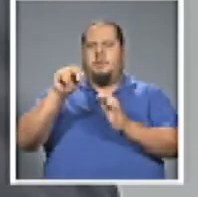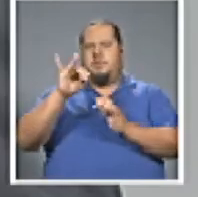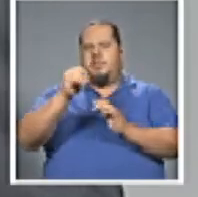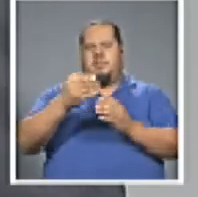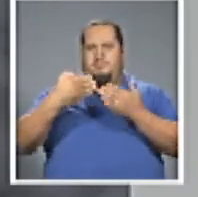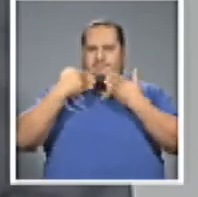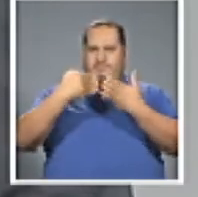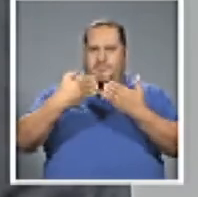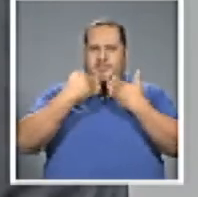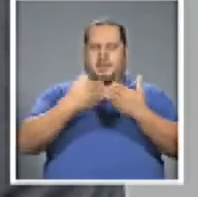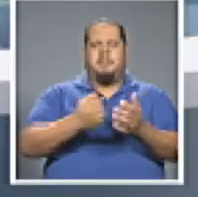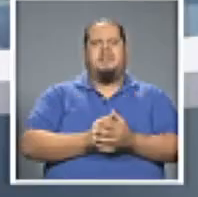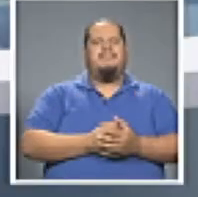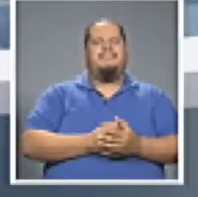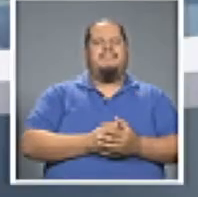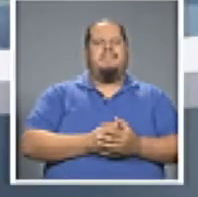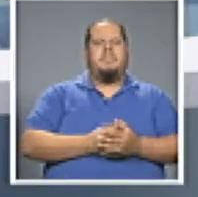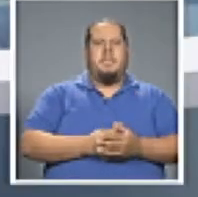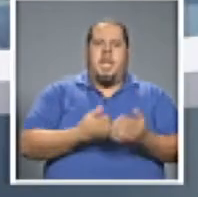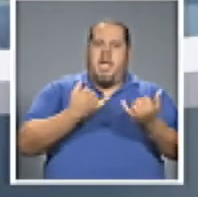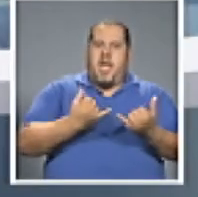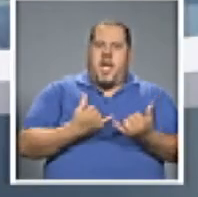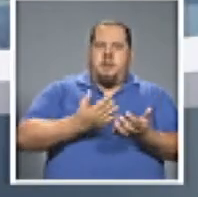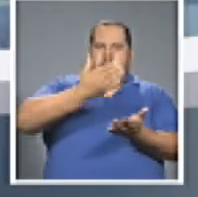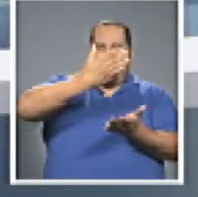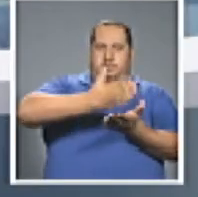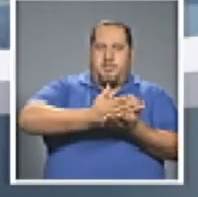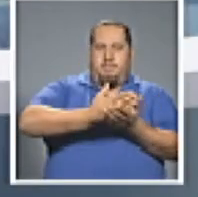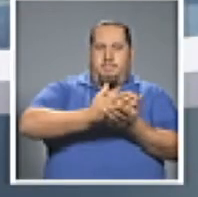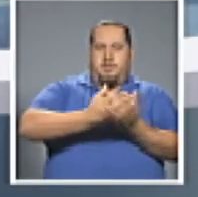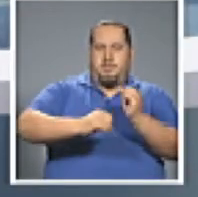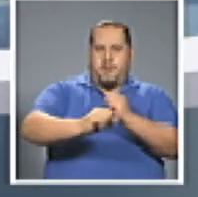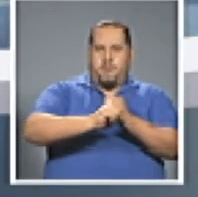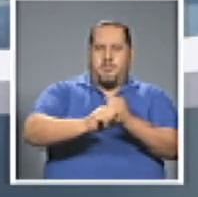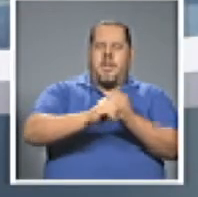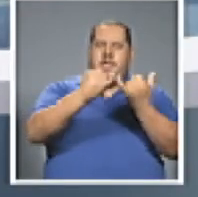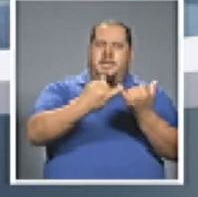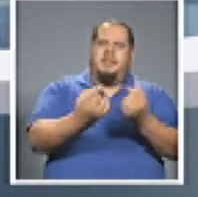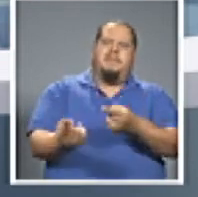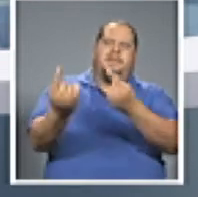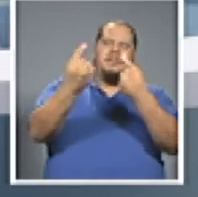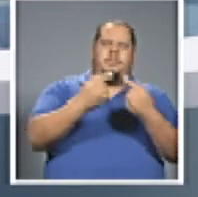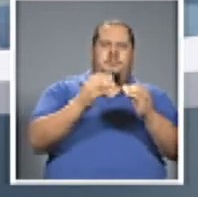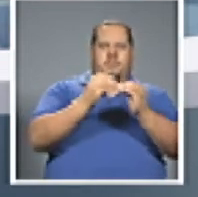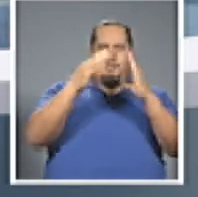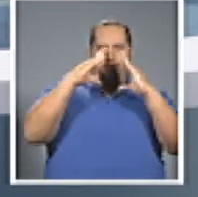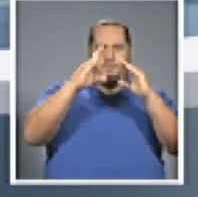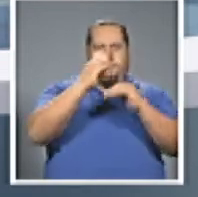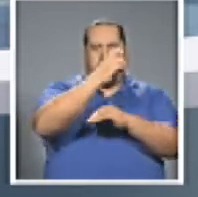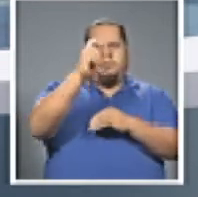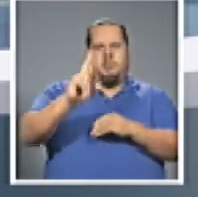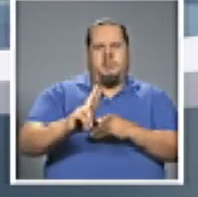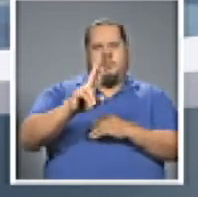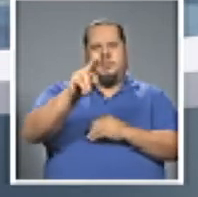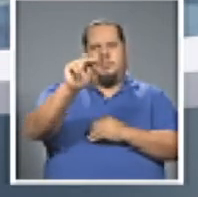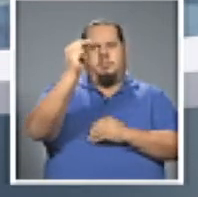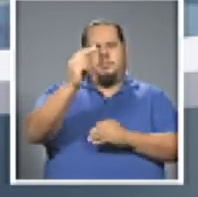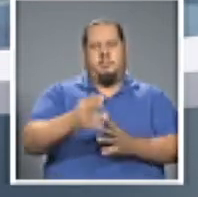Muchas gracias. Vamos a una pausa y regresamos en un instante con más información en Costa Rica Noticias.